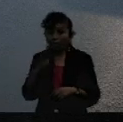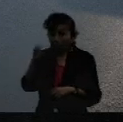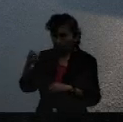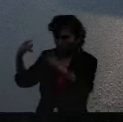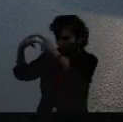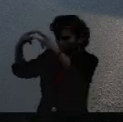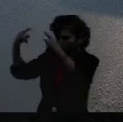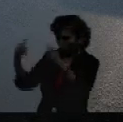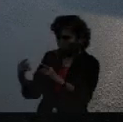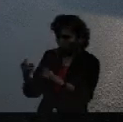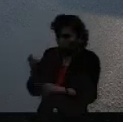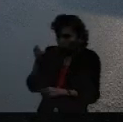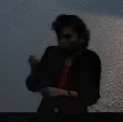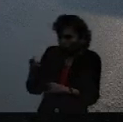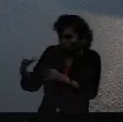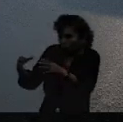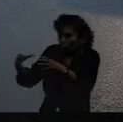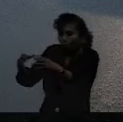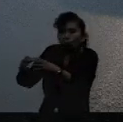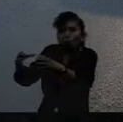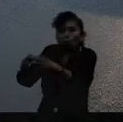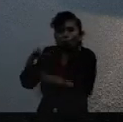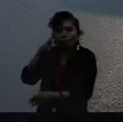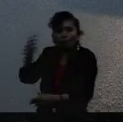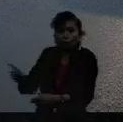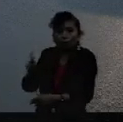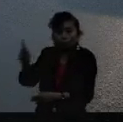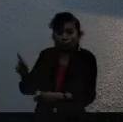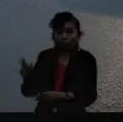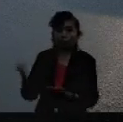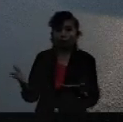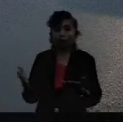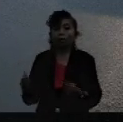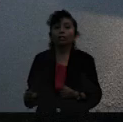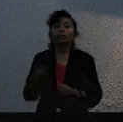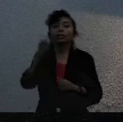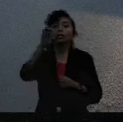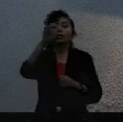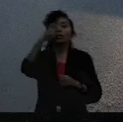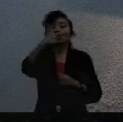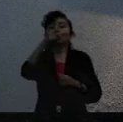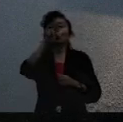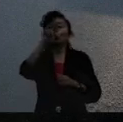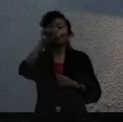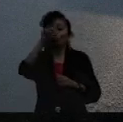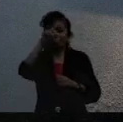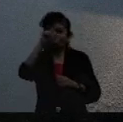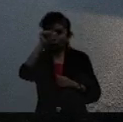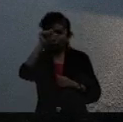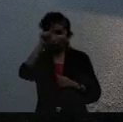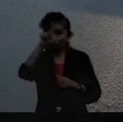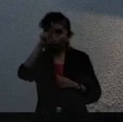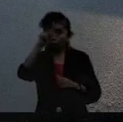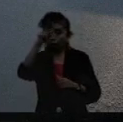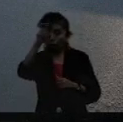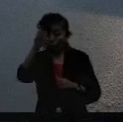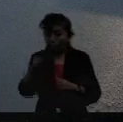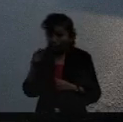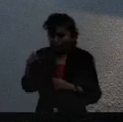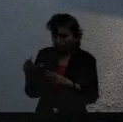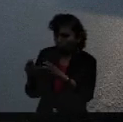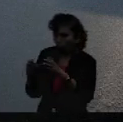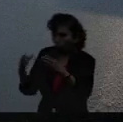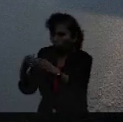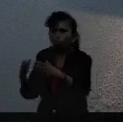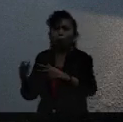se convertía en la comunidad de Nicolás Bravo y a Guadalupe ercila de Valdés presidenta de la cooperativa de costureras